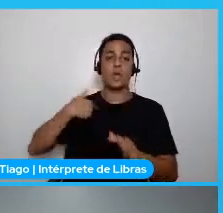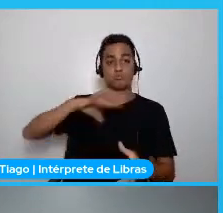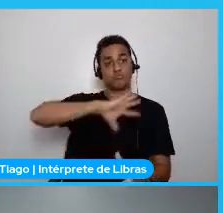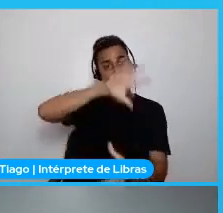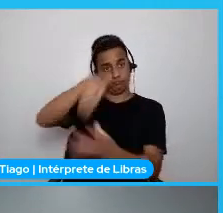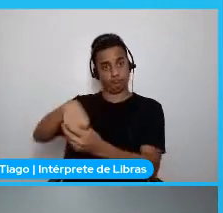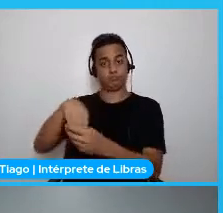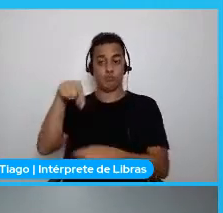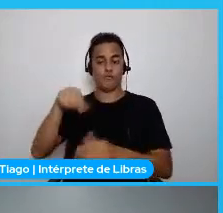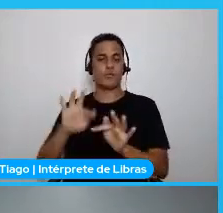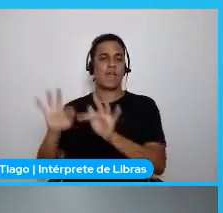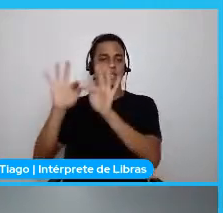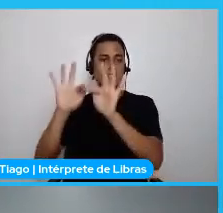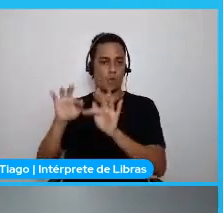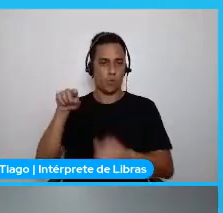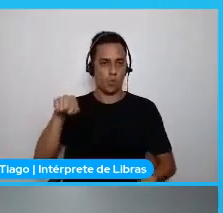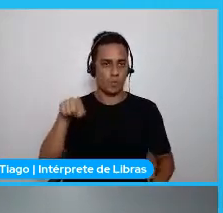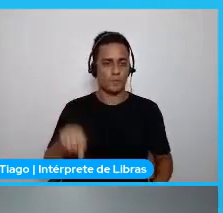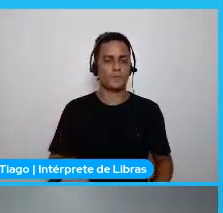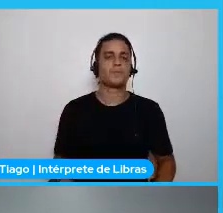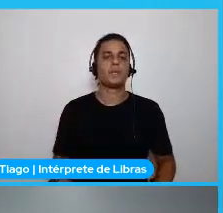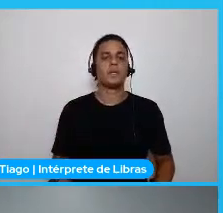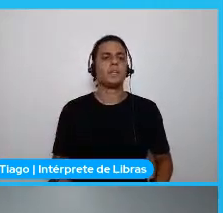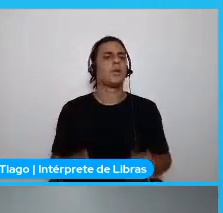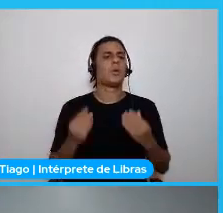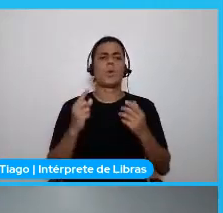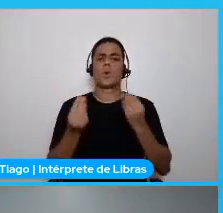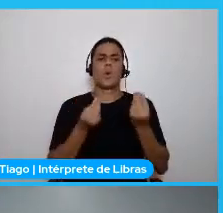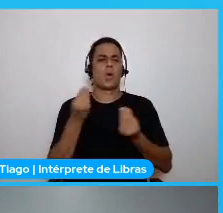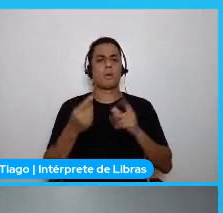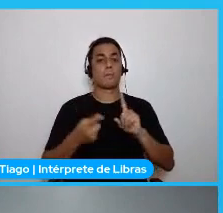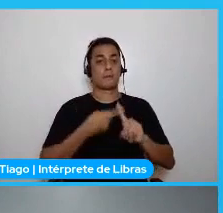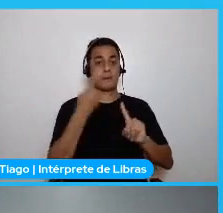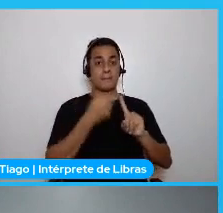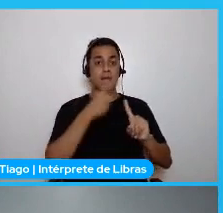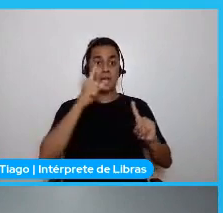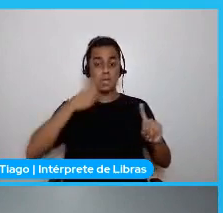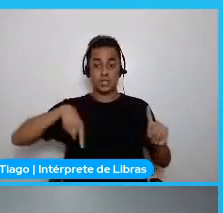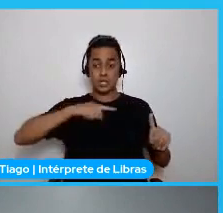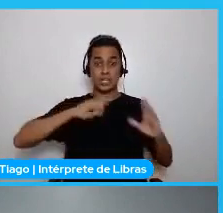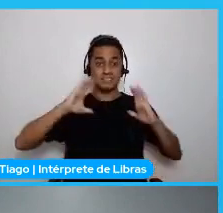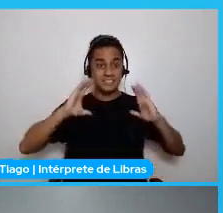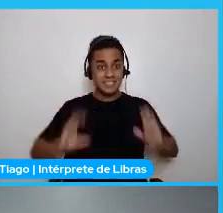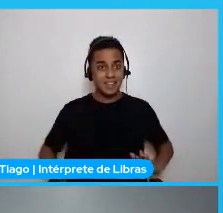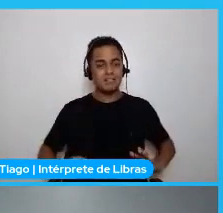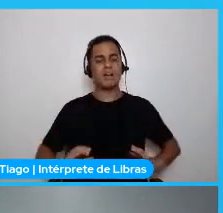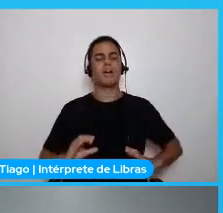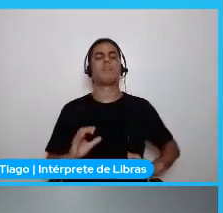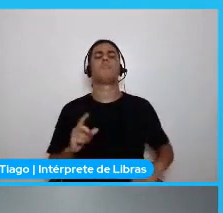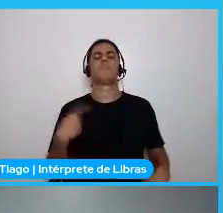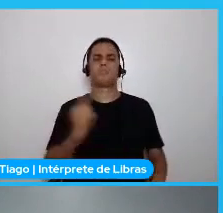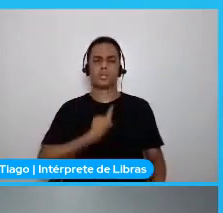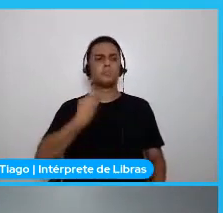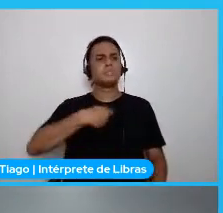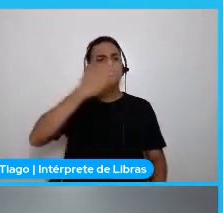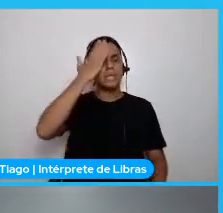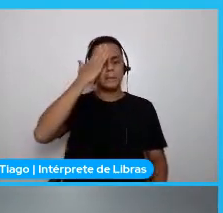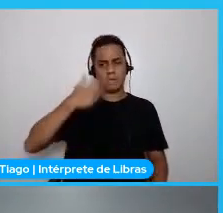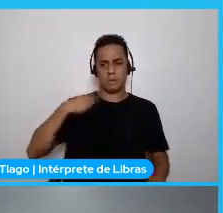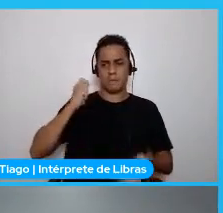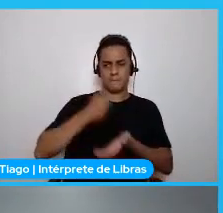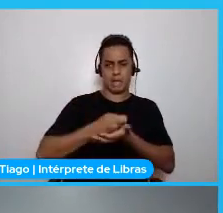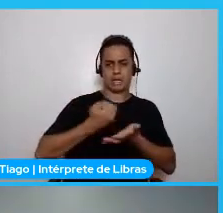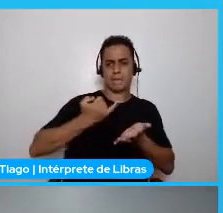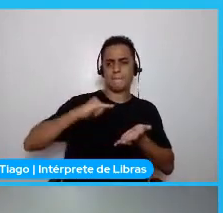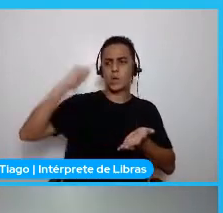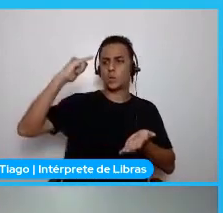datos abiertos? Como yo les decía, rendición de cuentas. Nosotros como ciudadanos tenemos que saber a dónde se van nuestros impuestos y